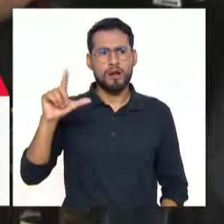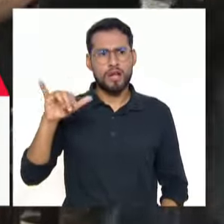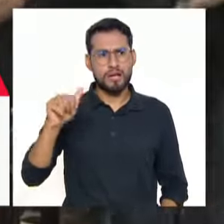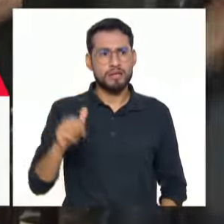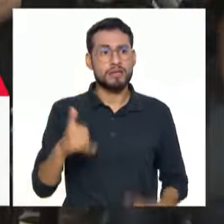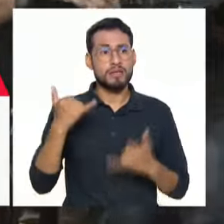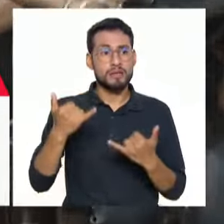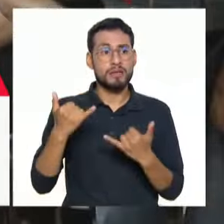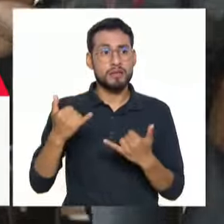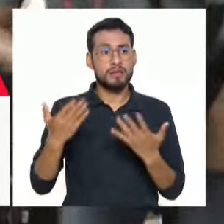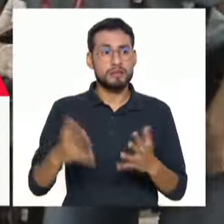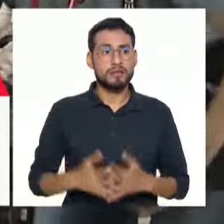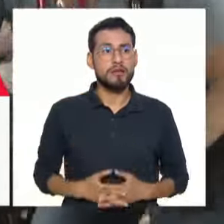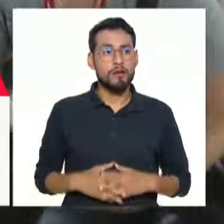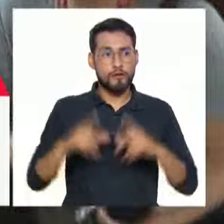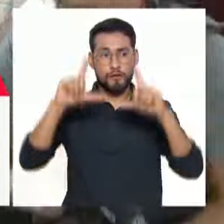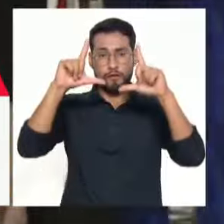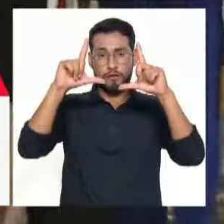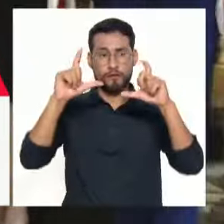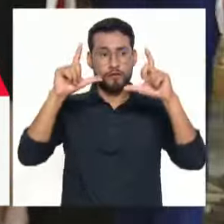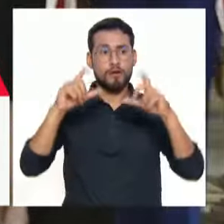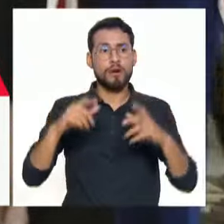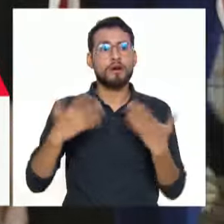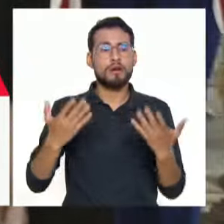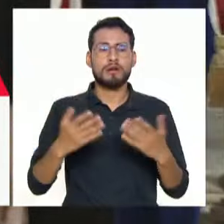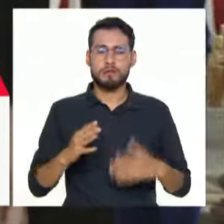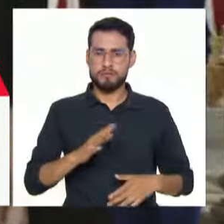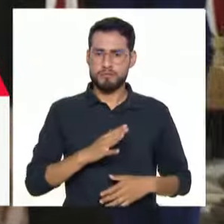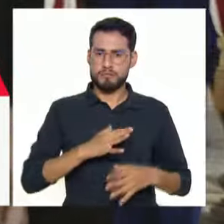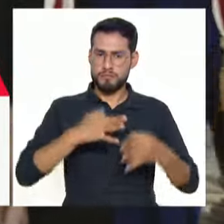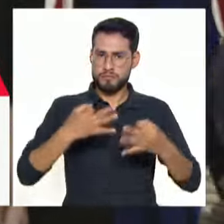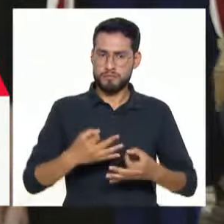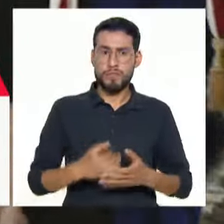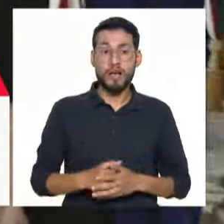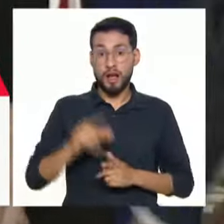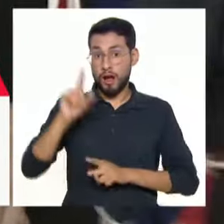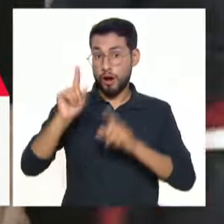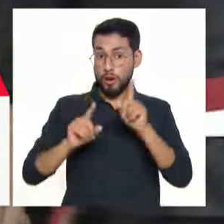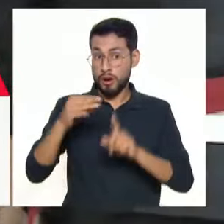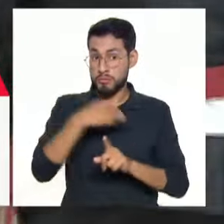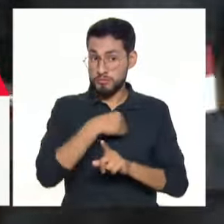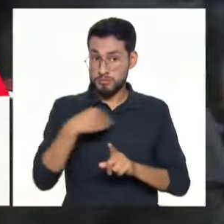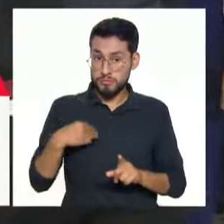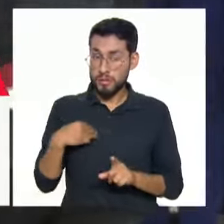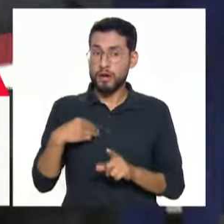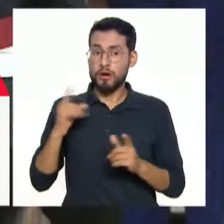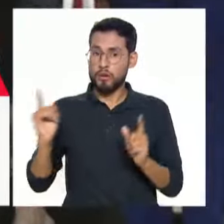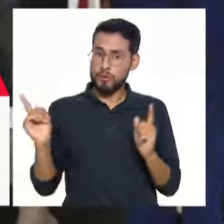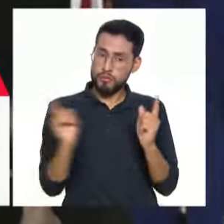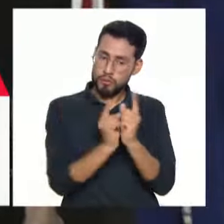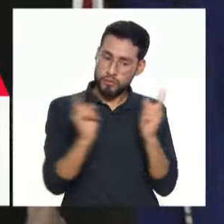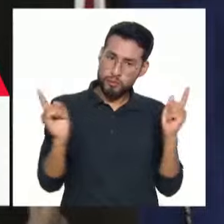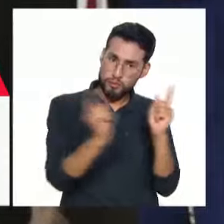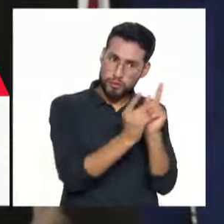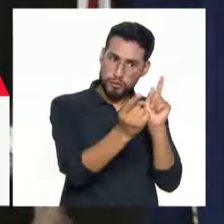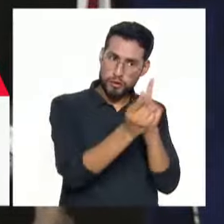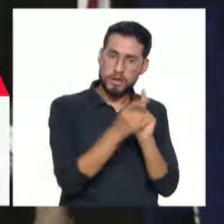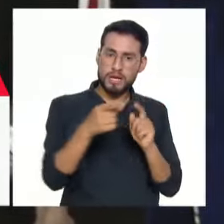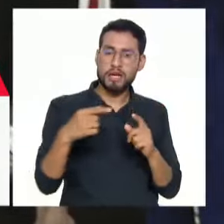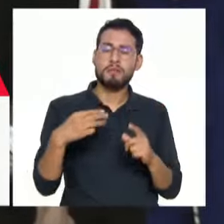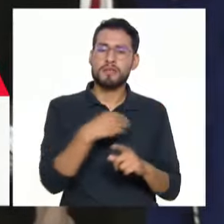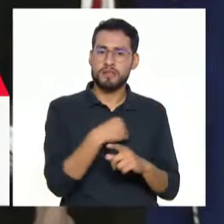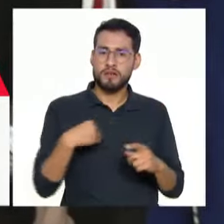Se procede a la foto de estilo. Vemos que algunos ministros, como el ministro de Salud y el